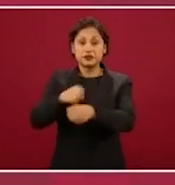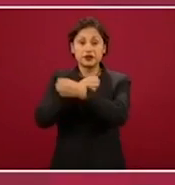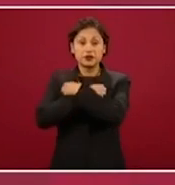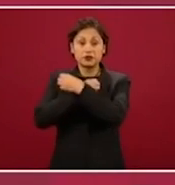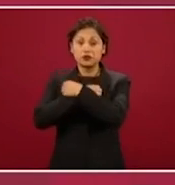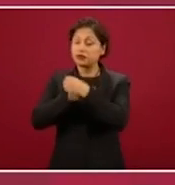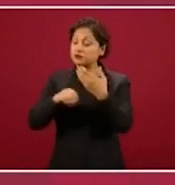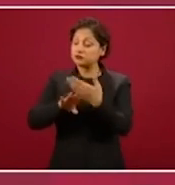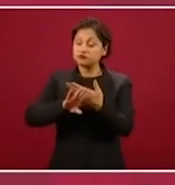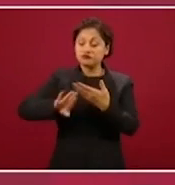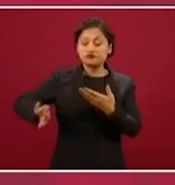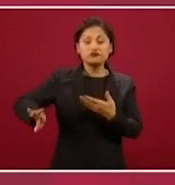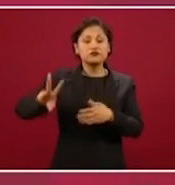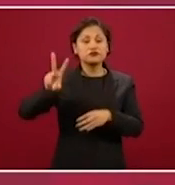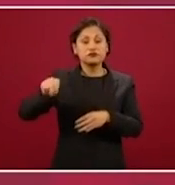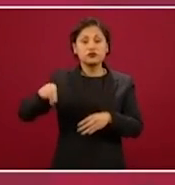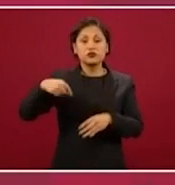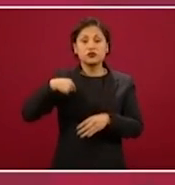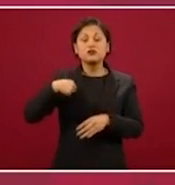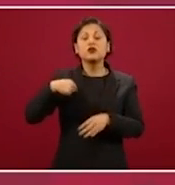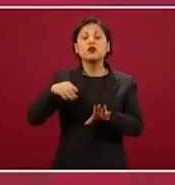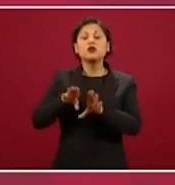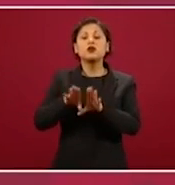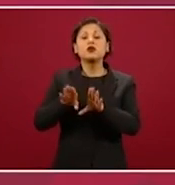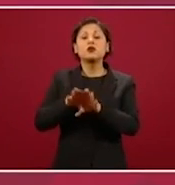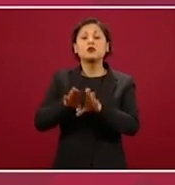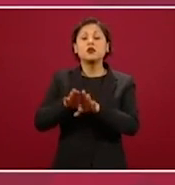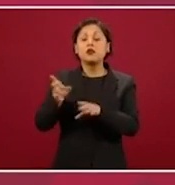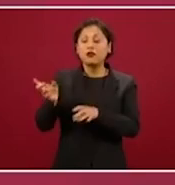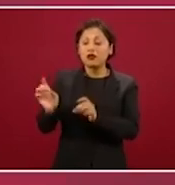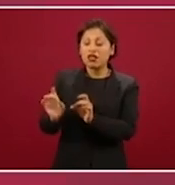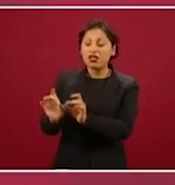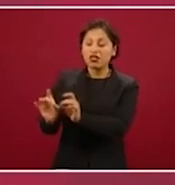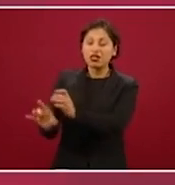le damos la vuelta al elefante,